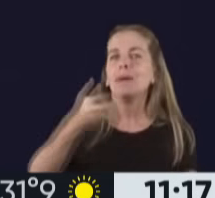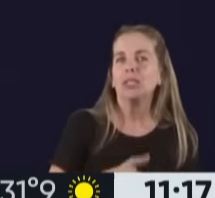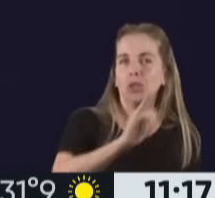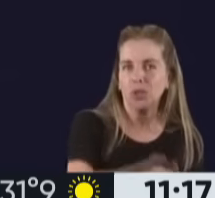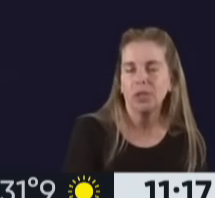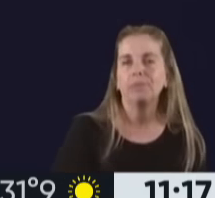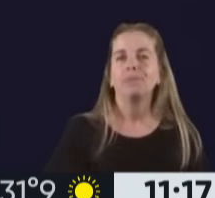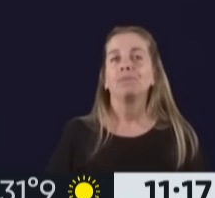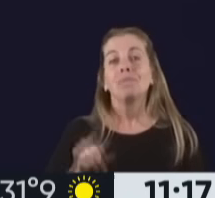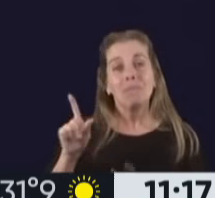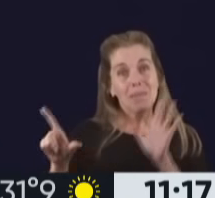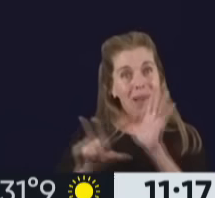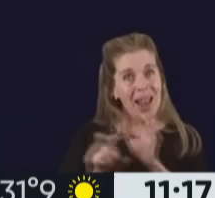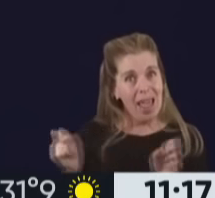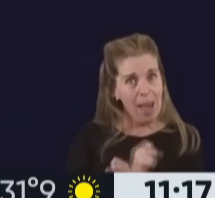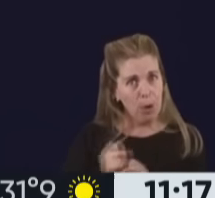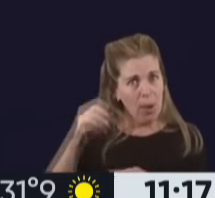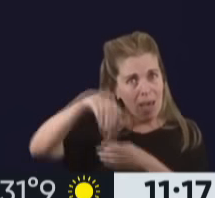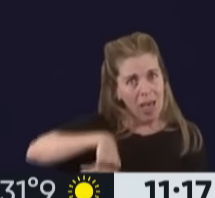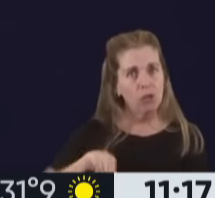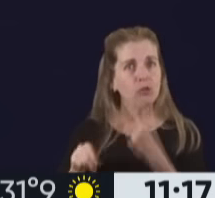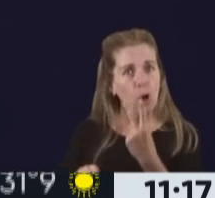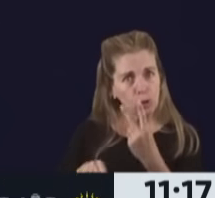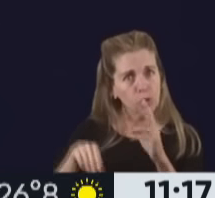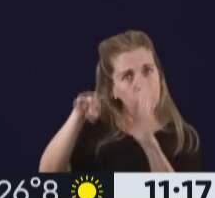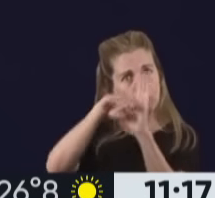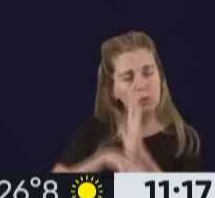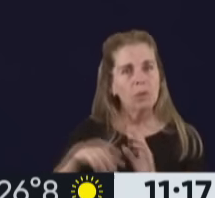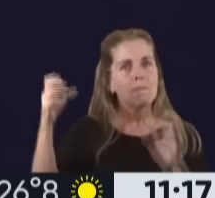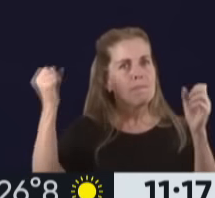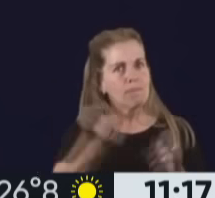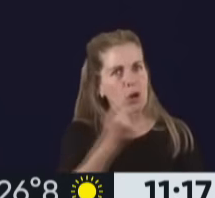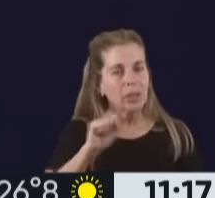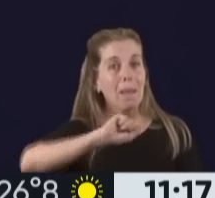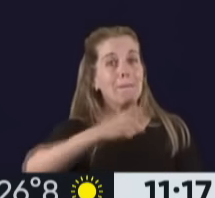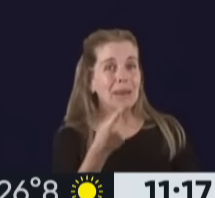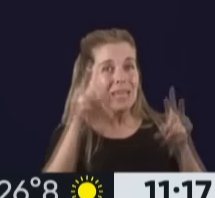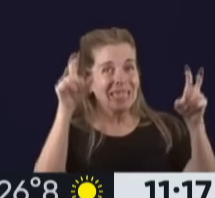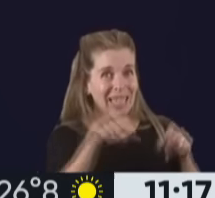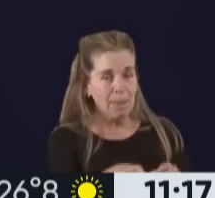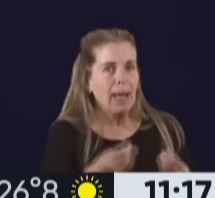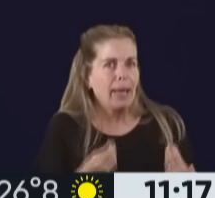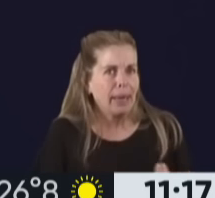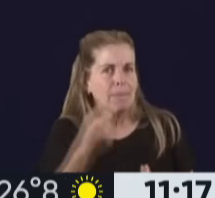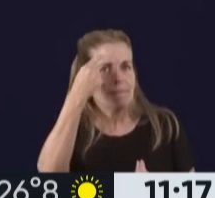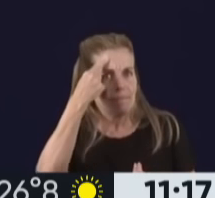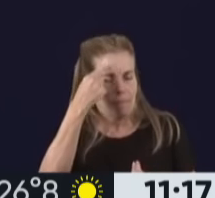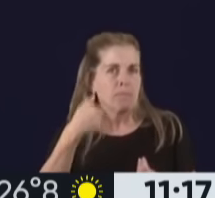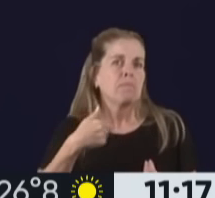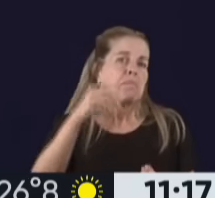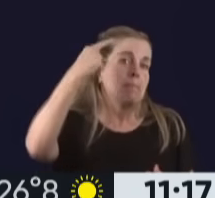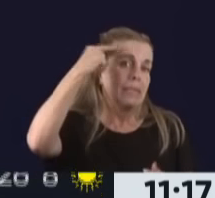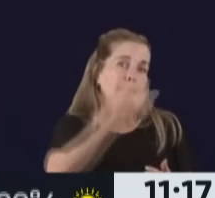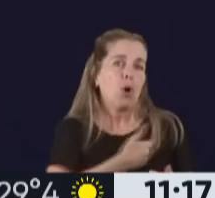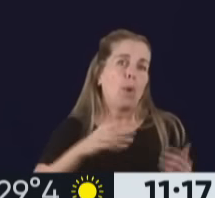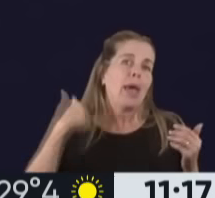La ley incluye dos medidas principales. La primera busca blindar a los argentinos ante futuras administraciones que pretenden